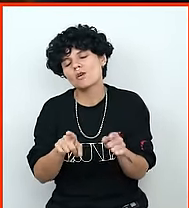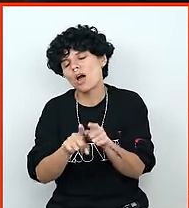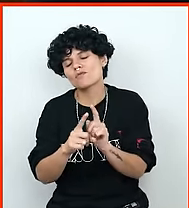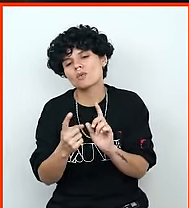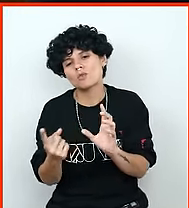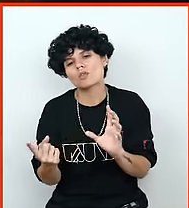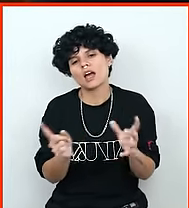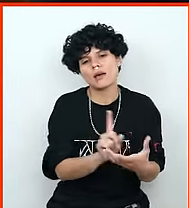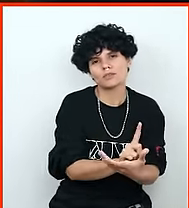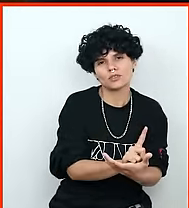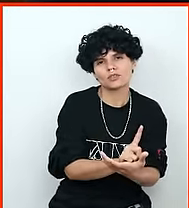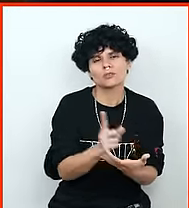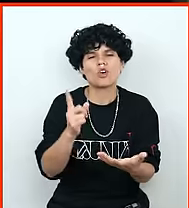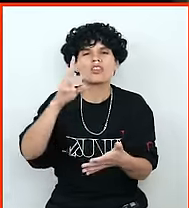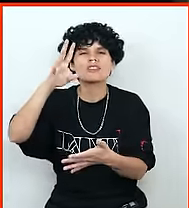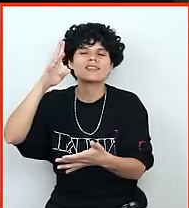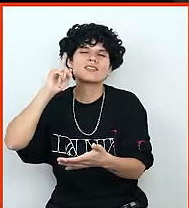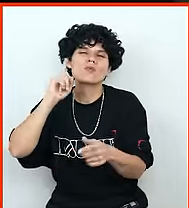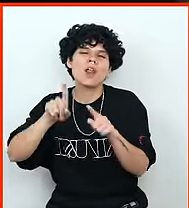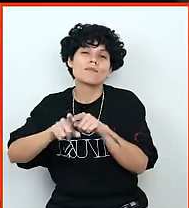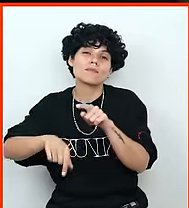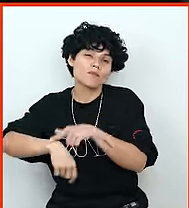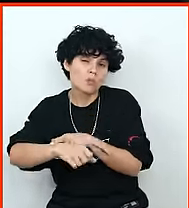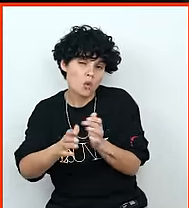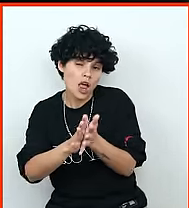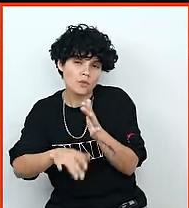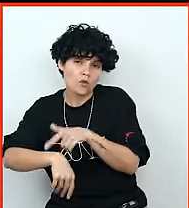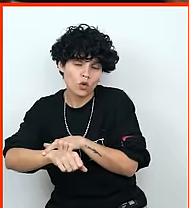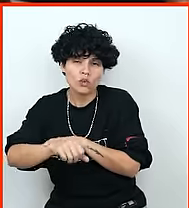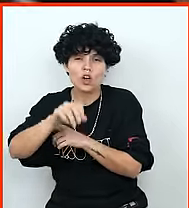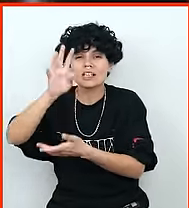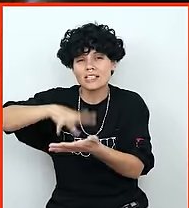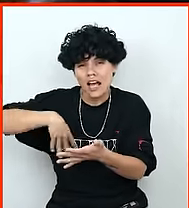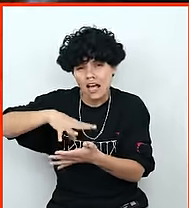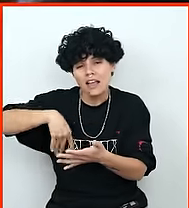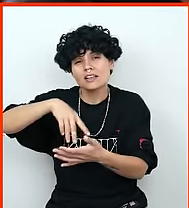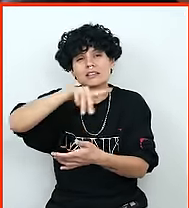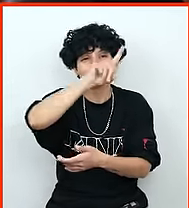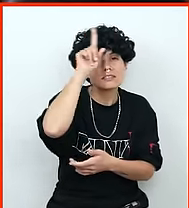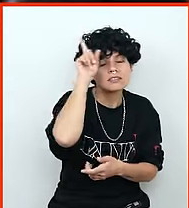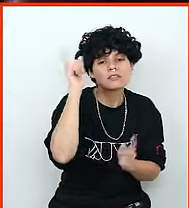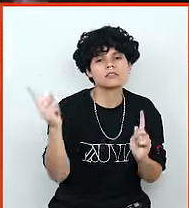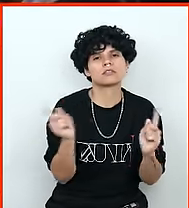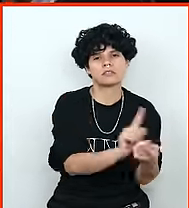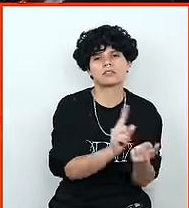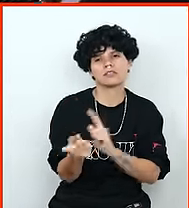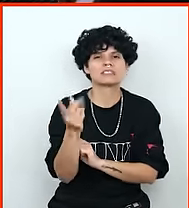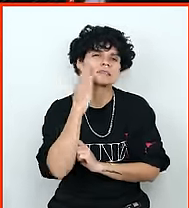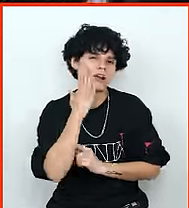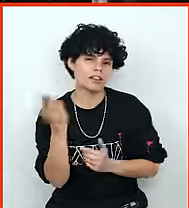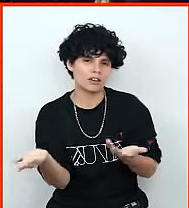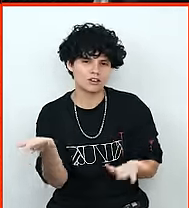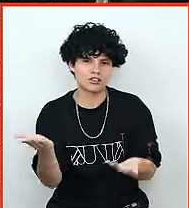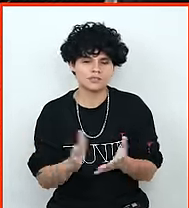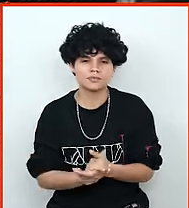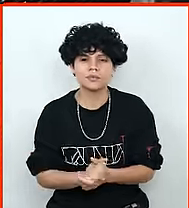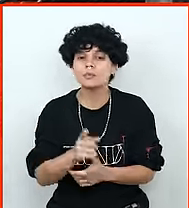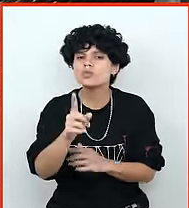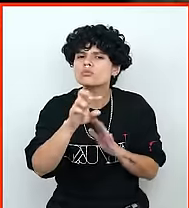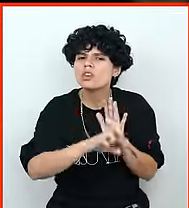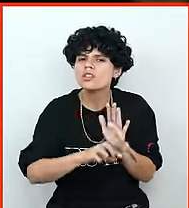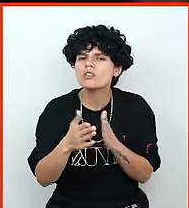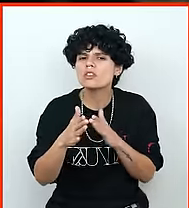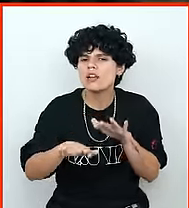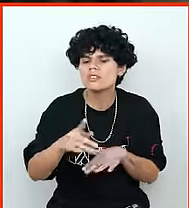Barcelona, ¿cachai? Cero atado. Y has logrado mantener, ¿eh? Porque en estos tiempos en que los proyectos son más individuales,